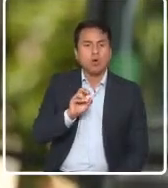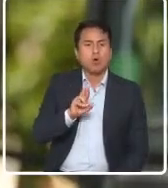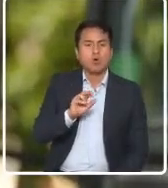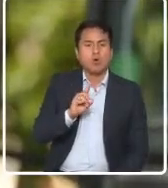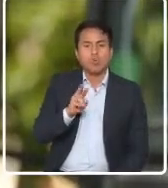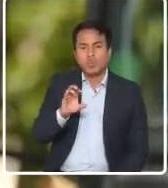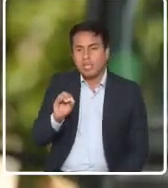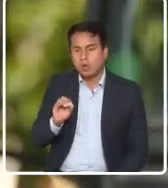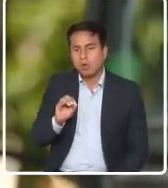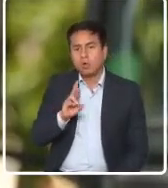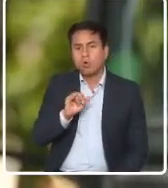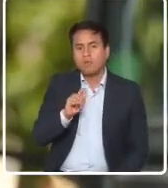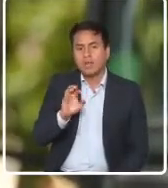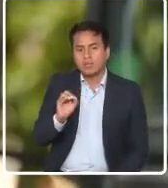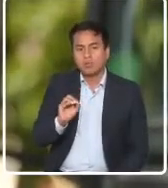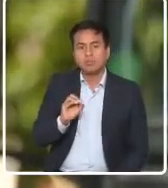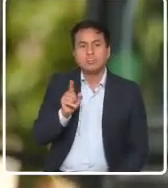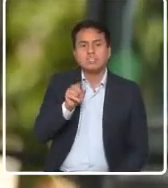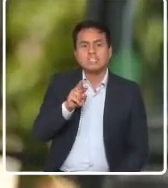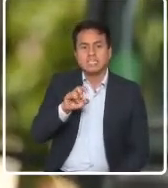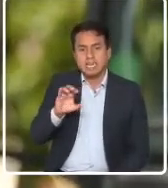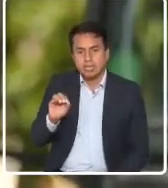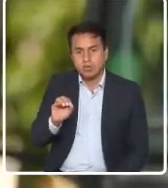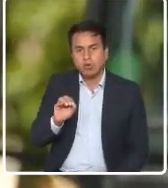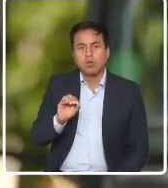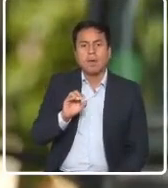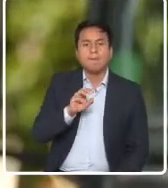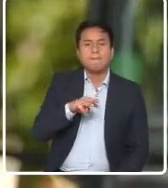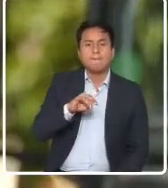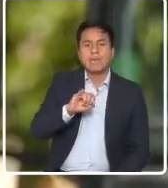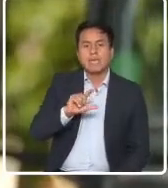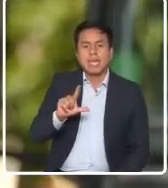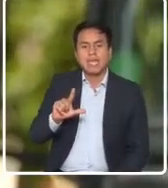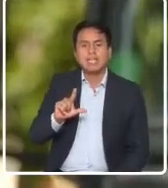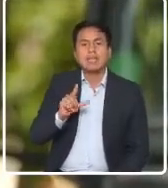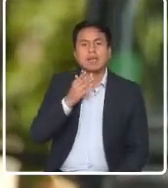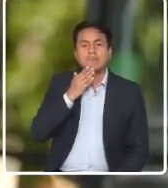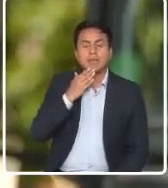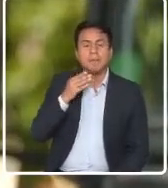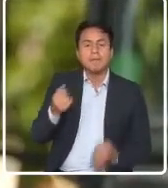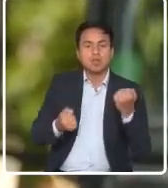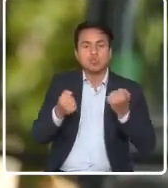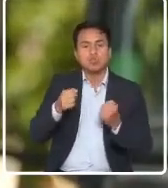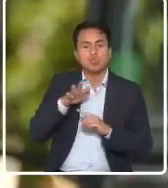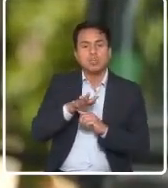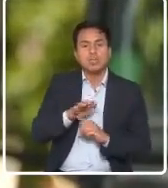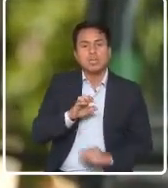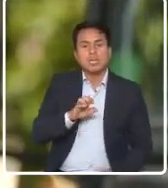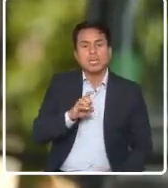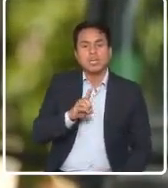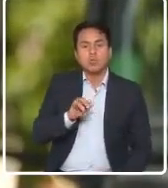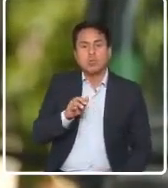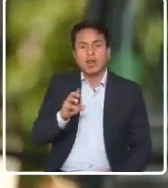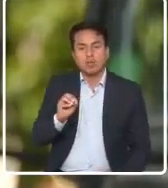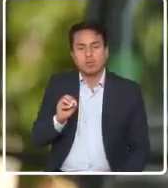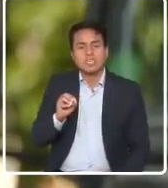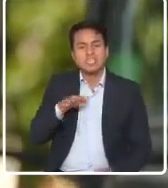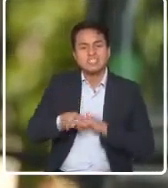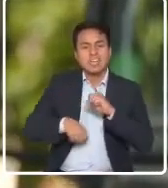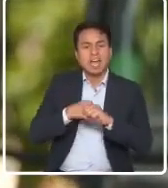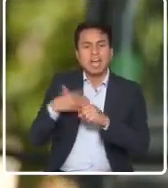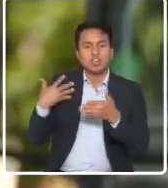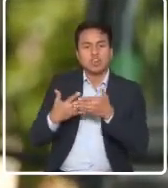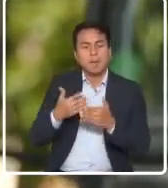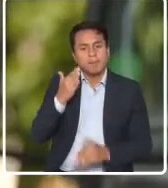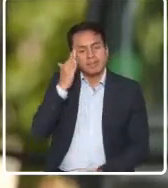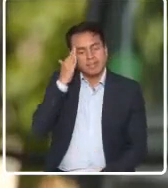Rodrigo López, Roberto Castillo, Sergio Cancino, Miguel Núñez y el piloto Eduardo Canala. A 15 años siguen